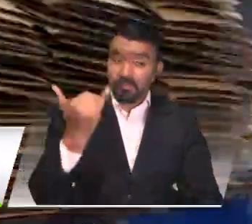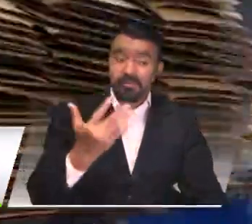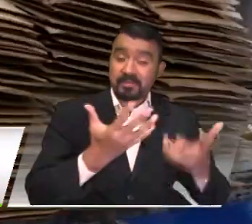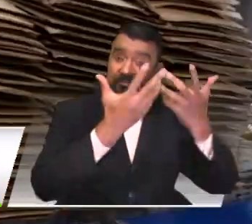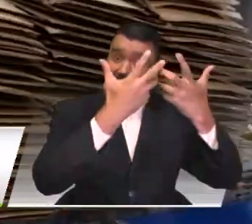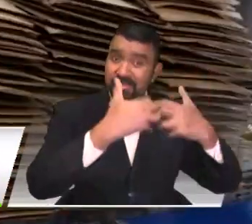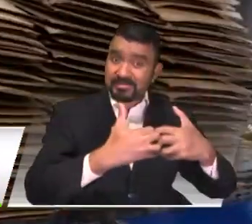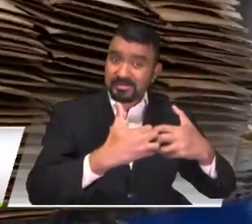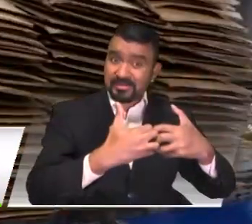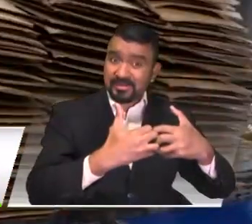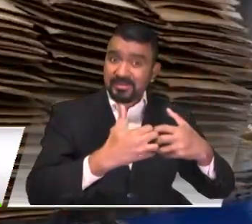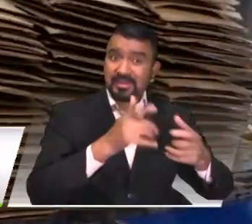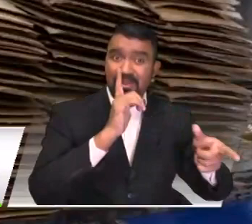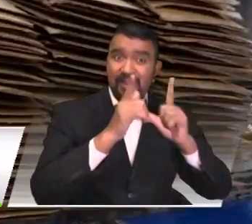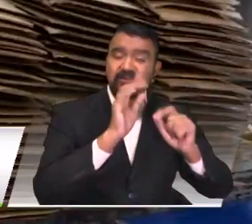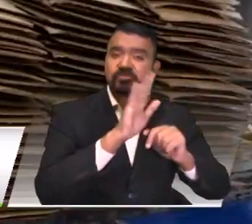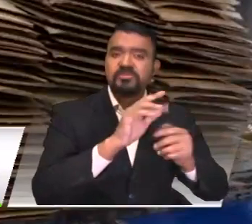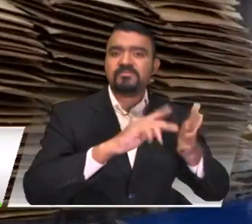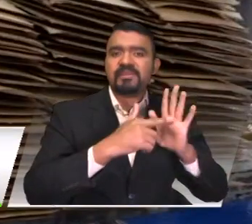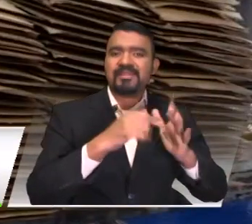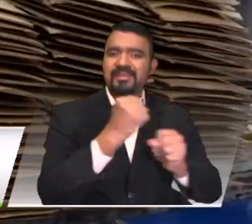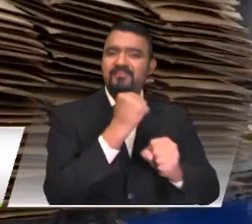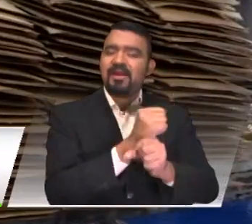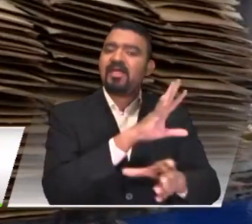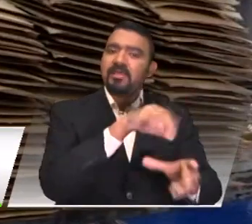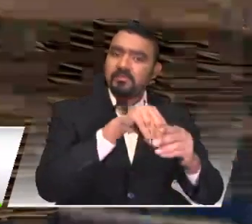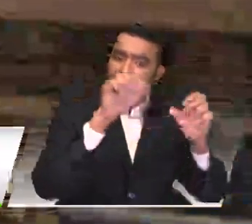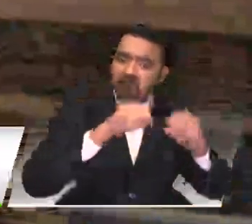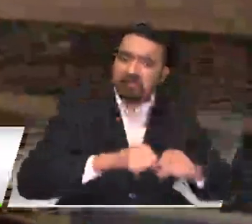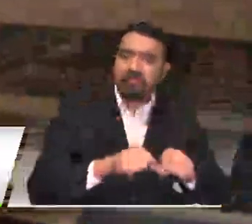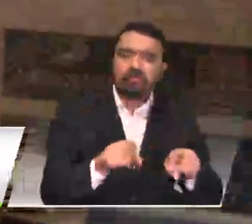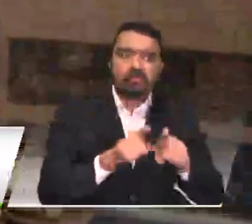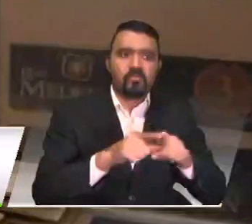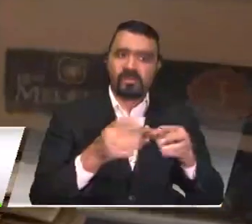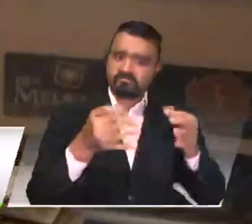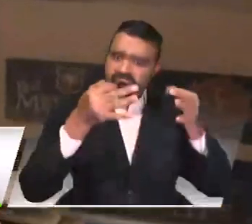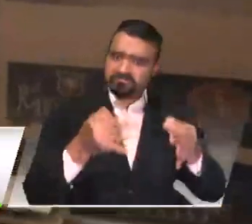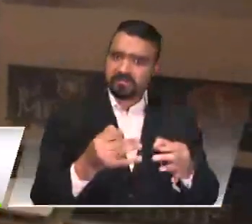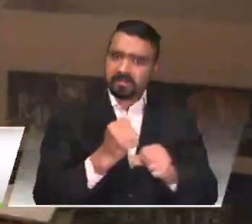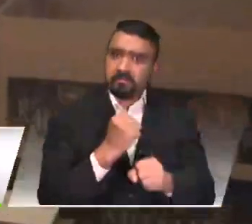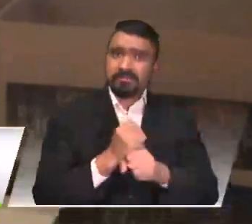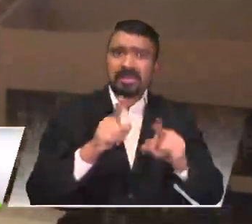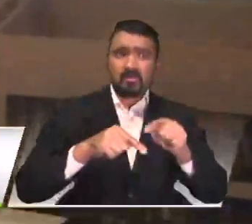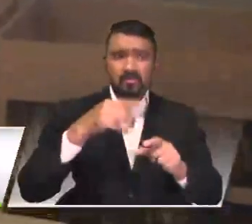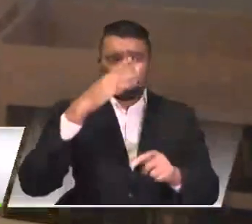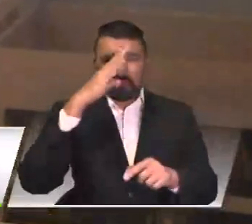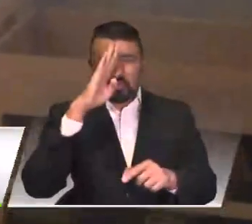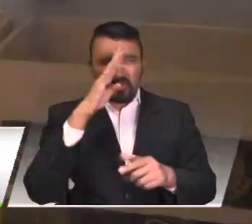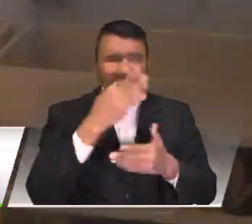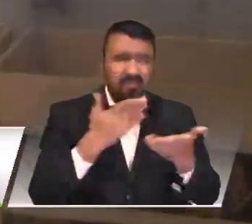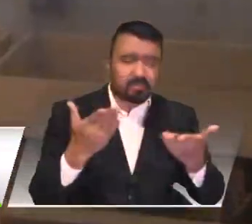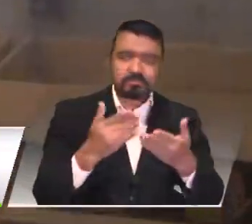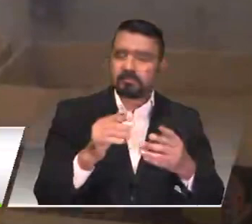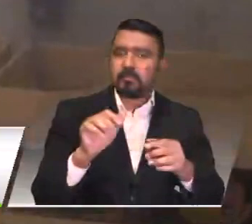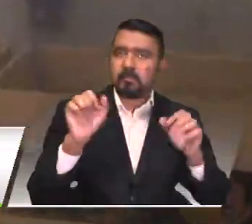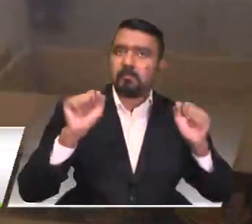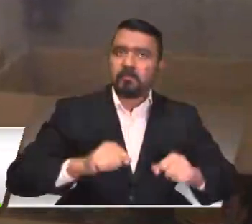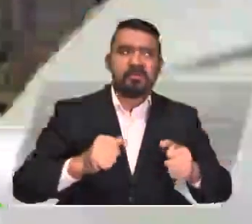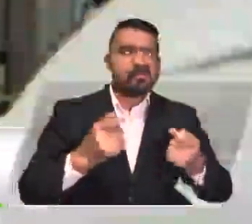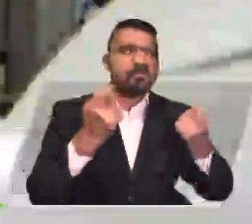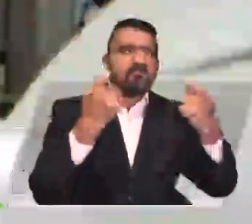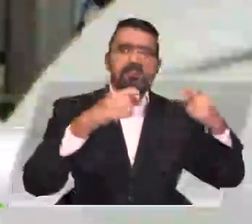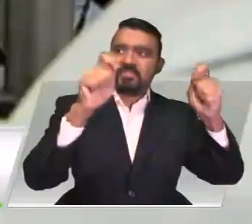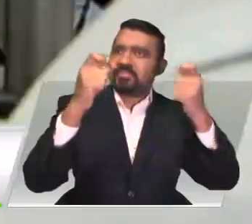ser trabajadores oficiales. Se mejora el clima laboral, cesa la incertidumbre y mejora la competitividad frente